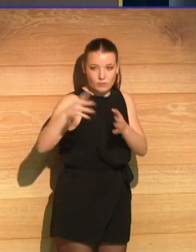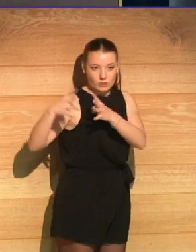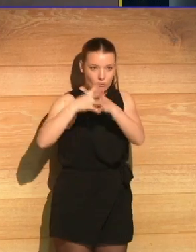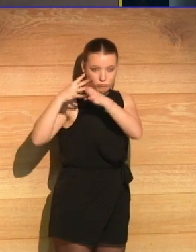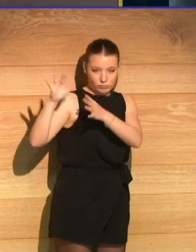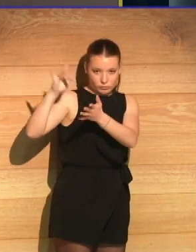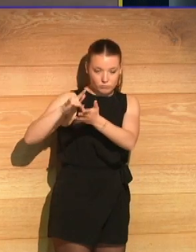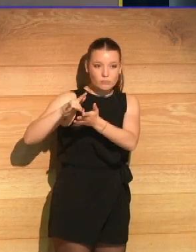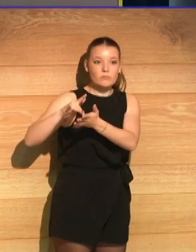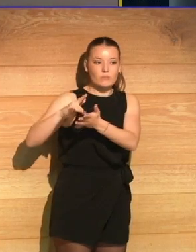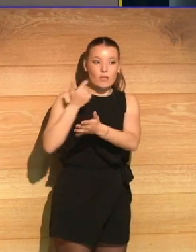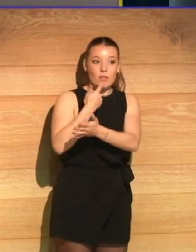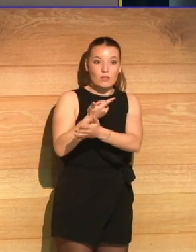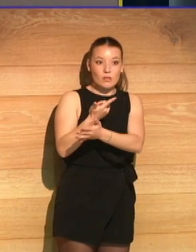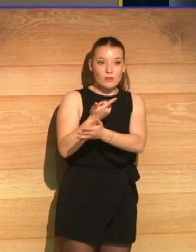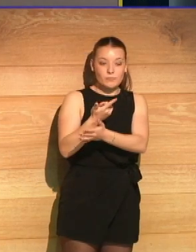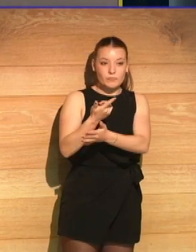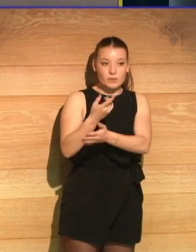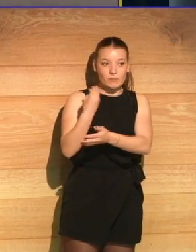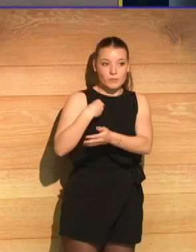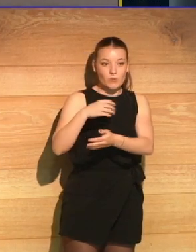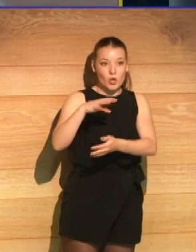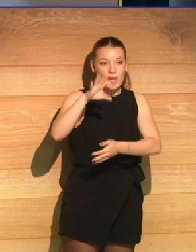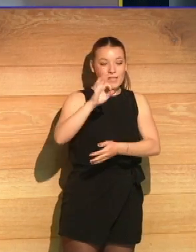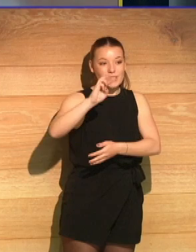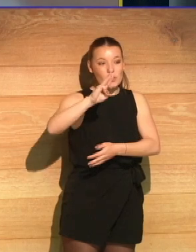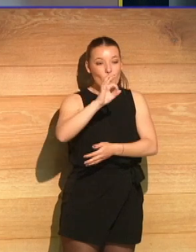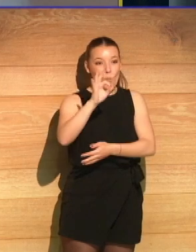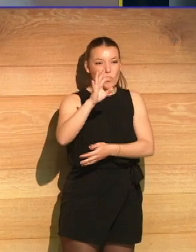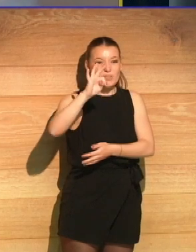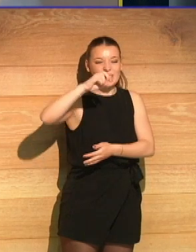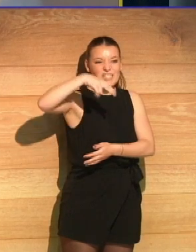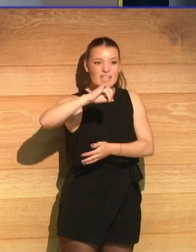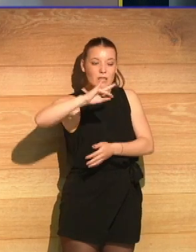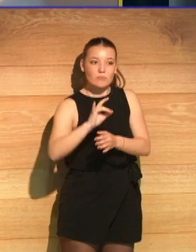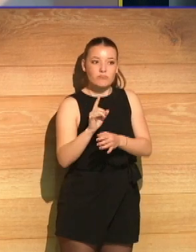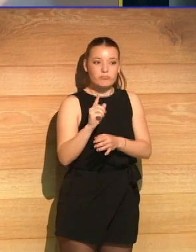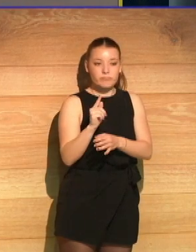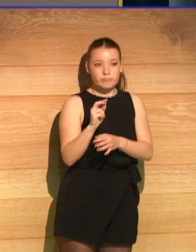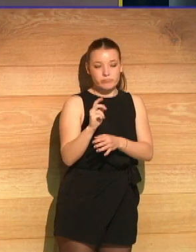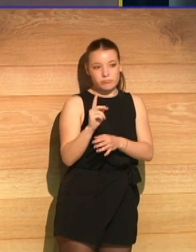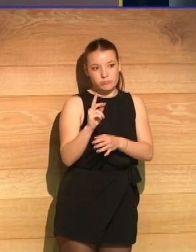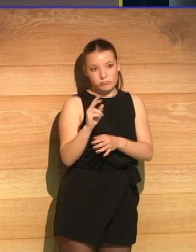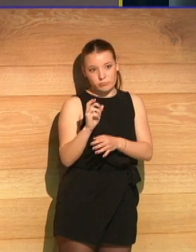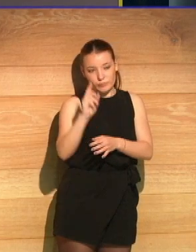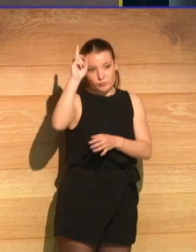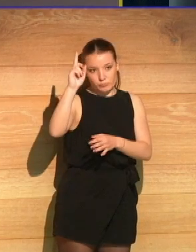ya con el lanzamiento de Sputnik, cuando podemos ver el mundo desde un poquito